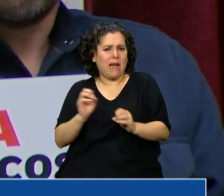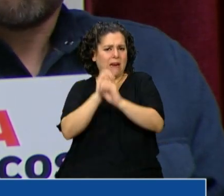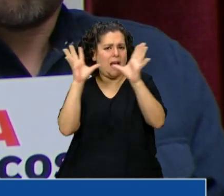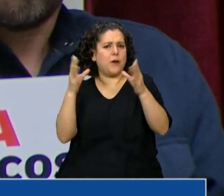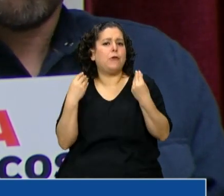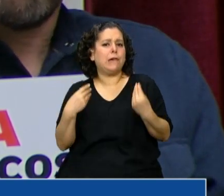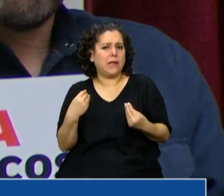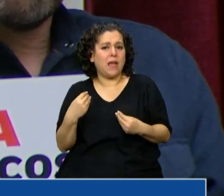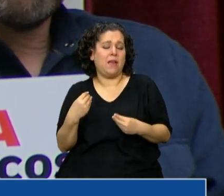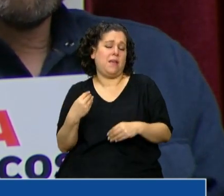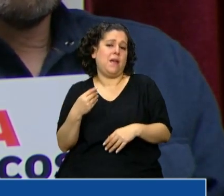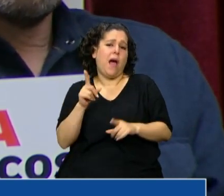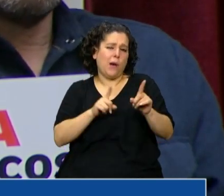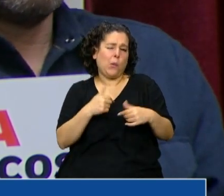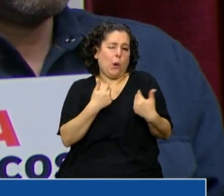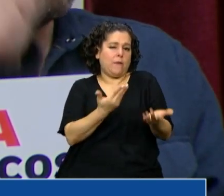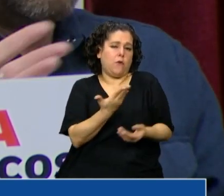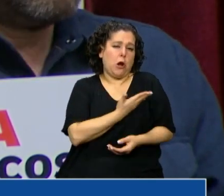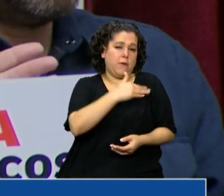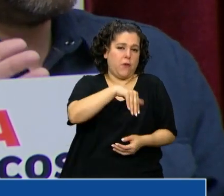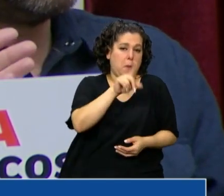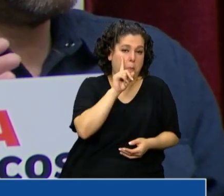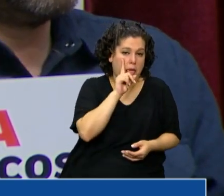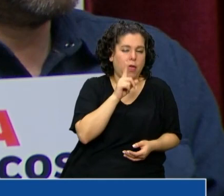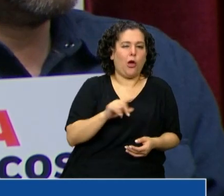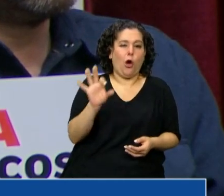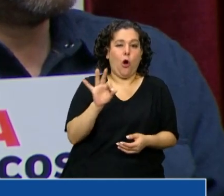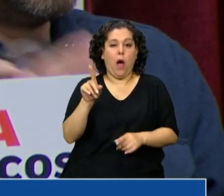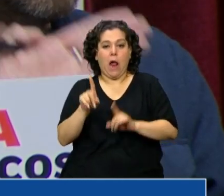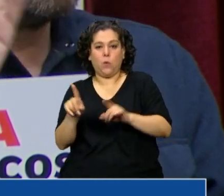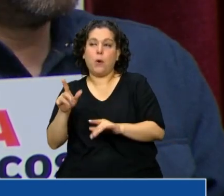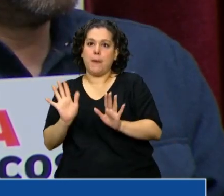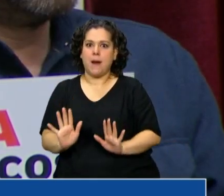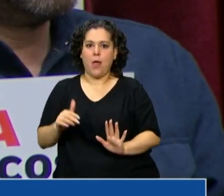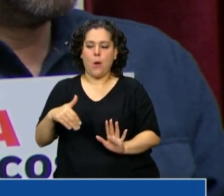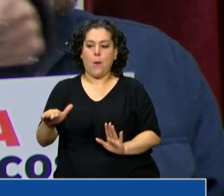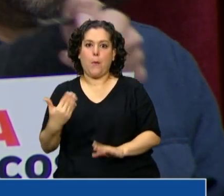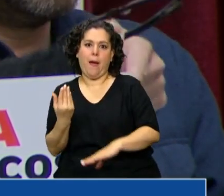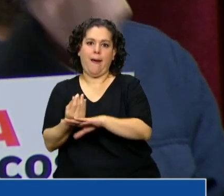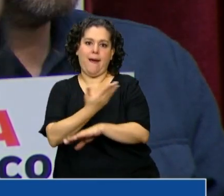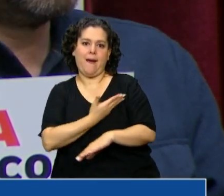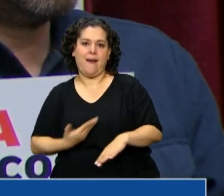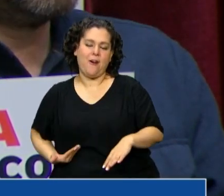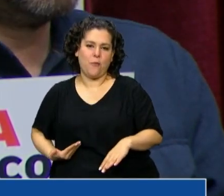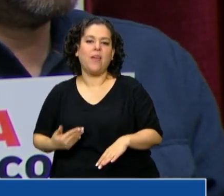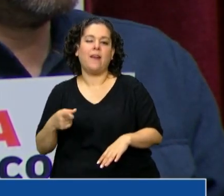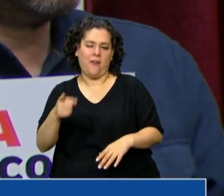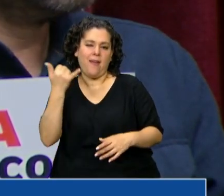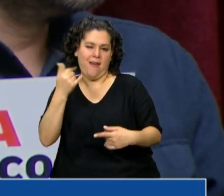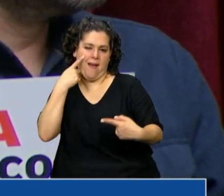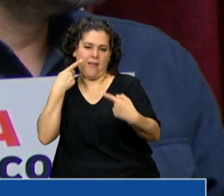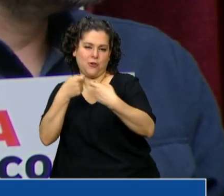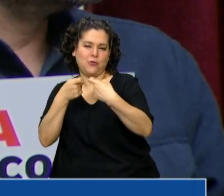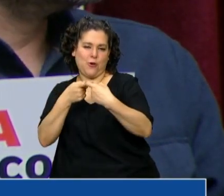gobiernan al servicio del Fondo Monetario, quienes se preparan para gobernar y están al servicio del Fondo Monetario, como acá dice